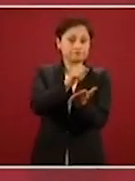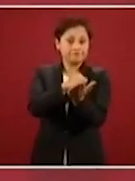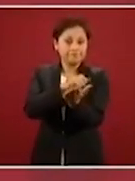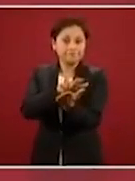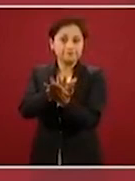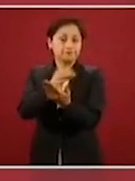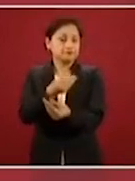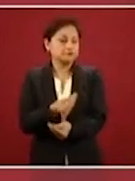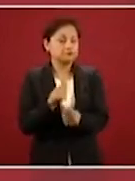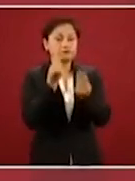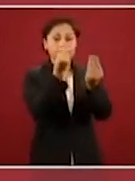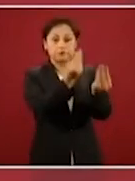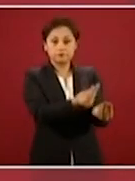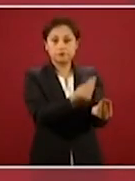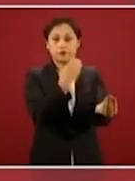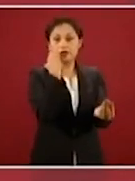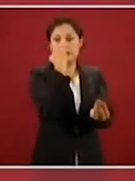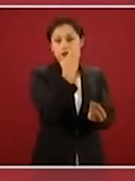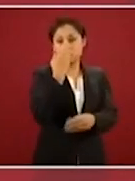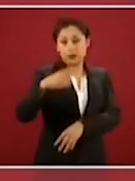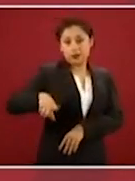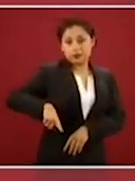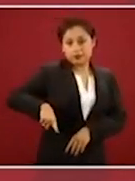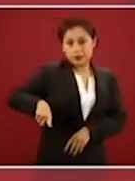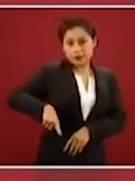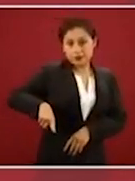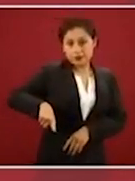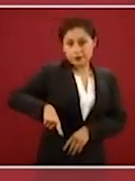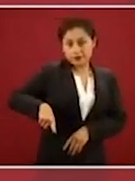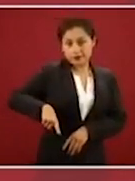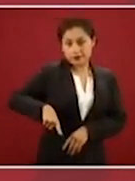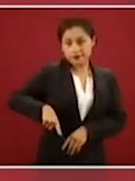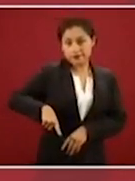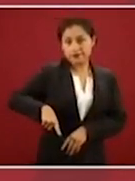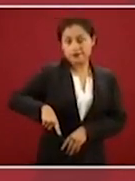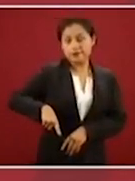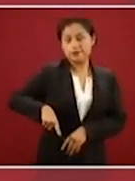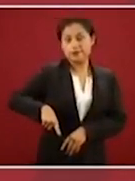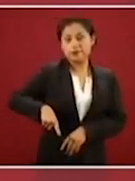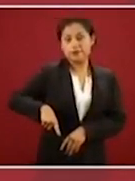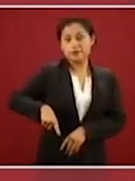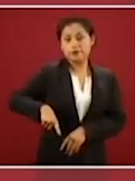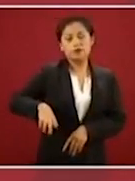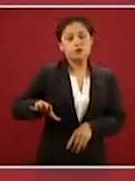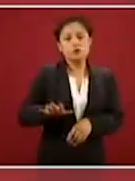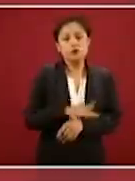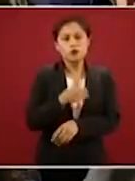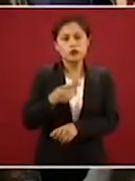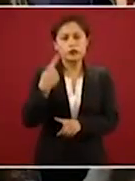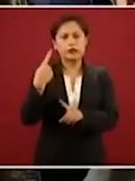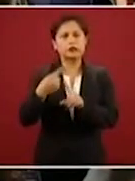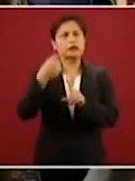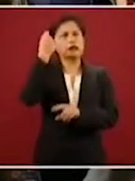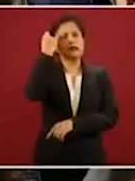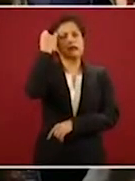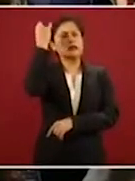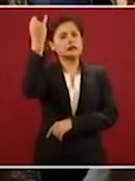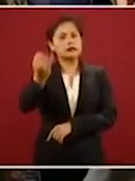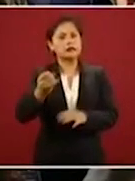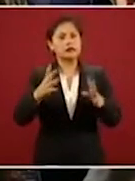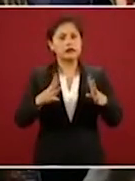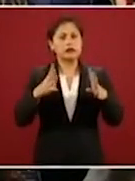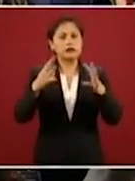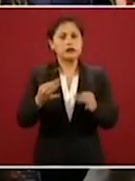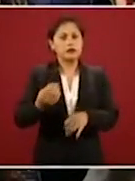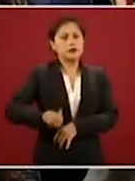públicas. Esto se debe a un gran presidente, Adolfo López